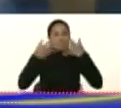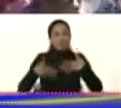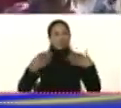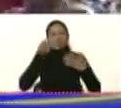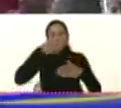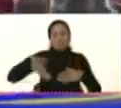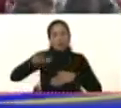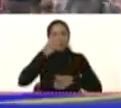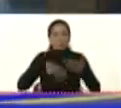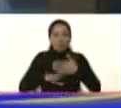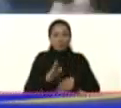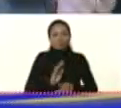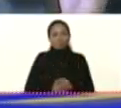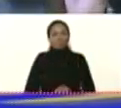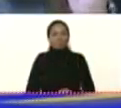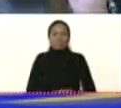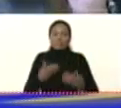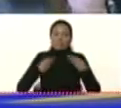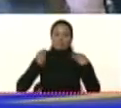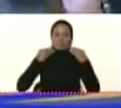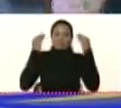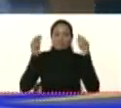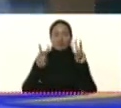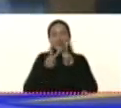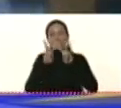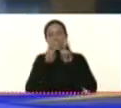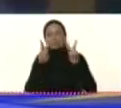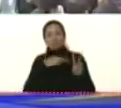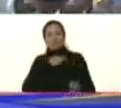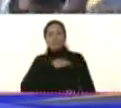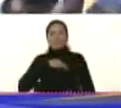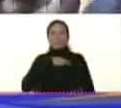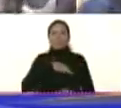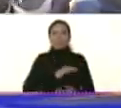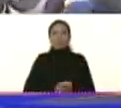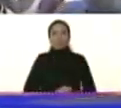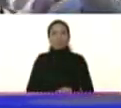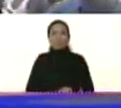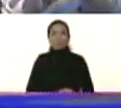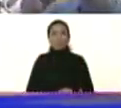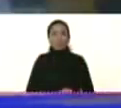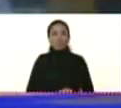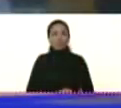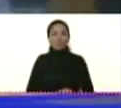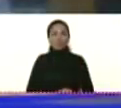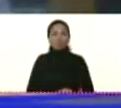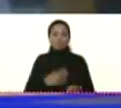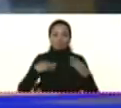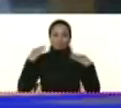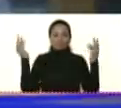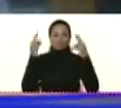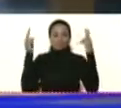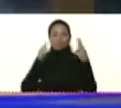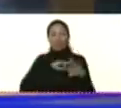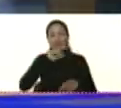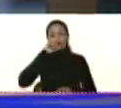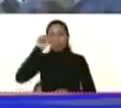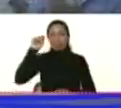venezolano! ¡Que viva la gran misión Vivienda Venezuela! ¡Que viva la alegría y la